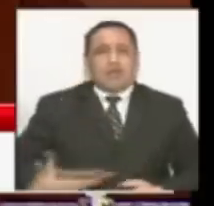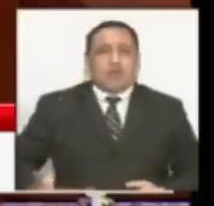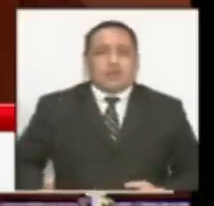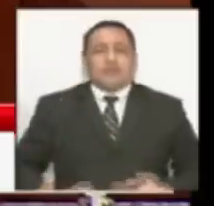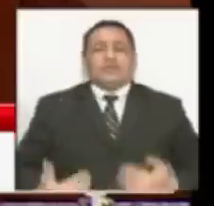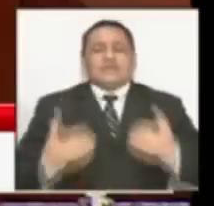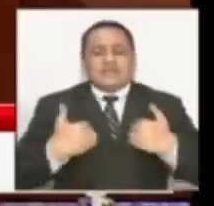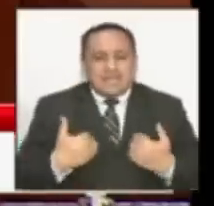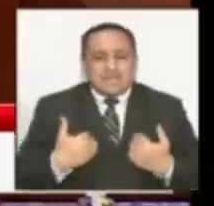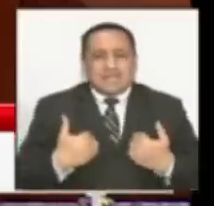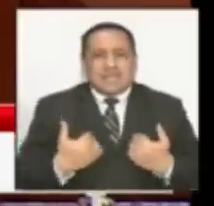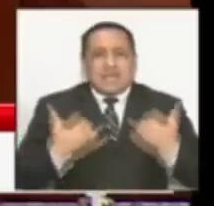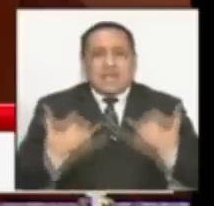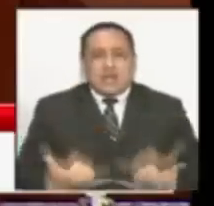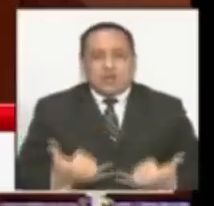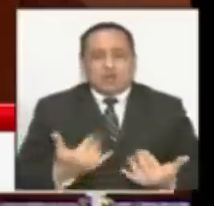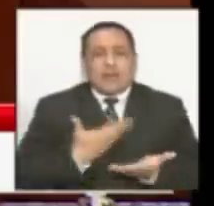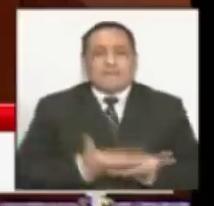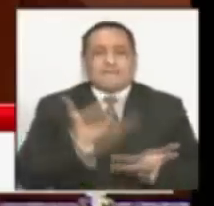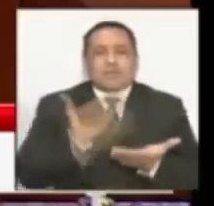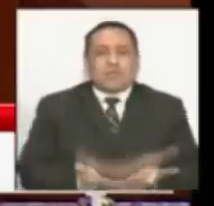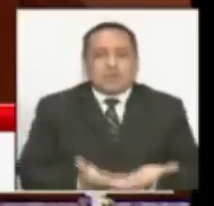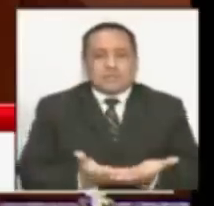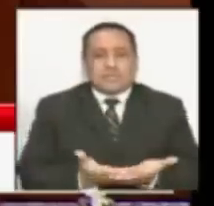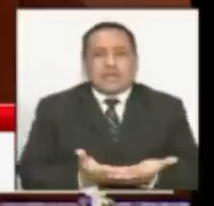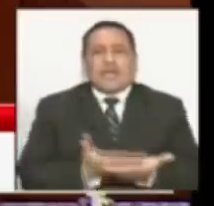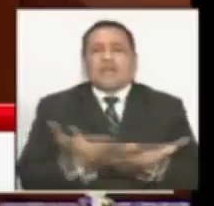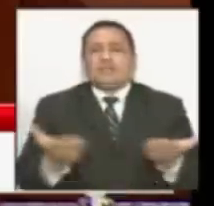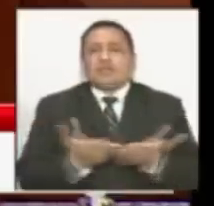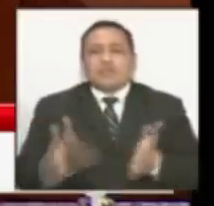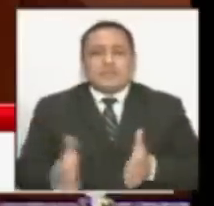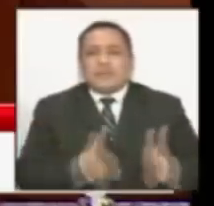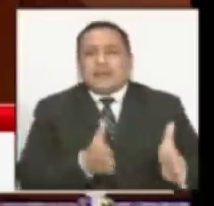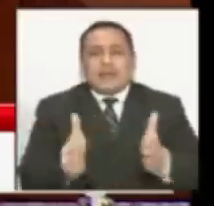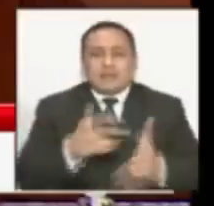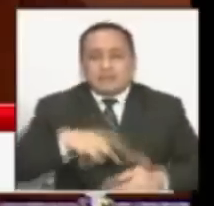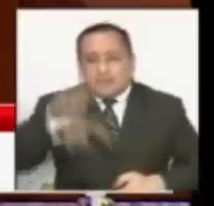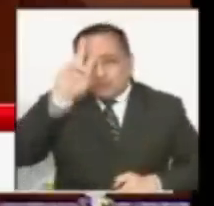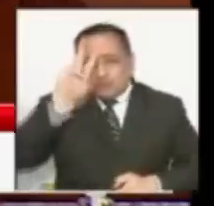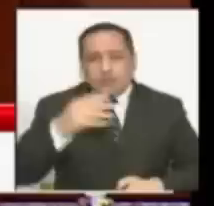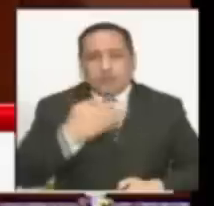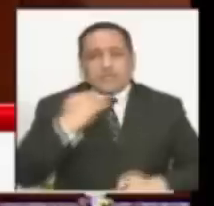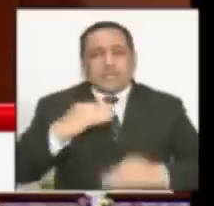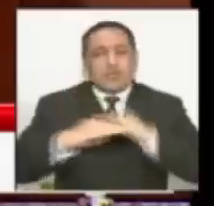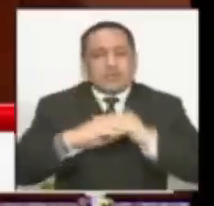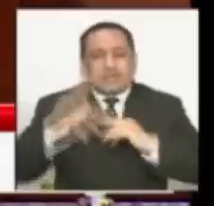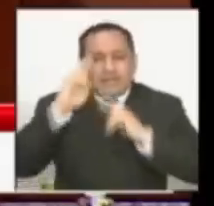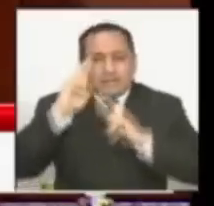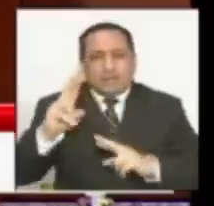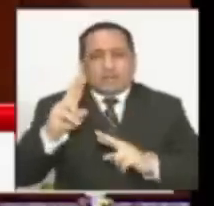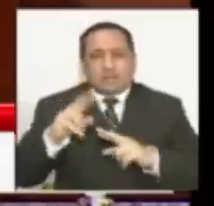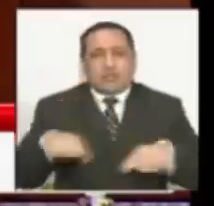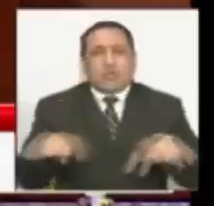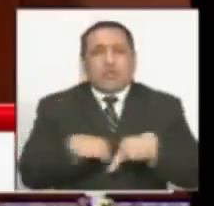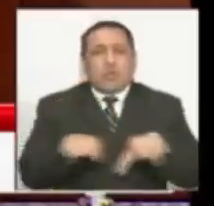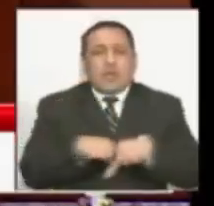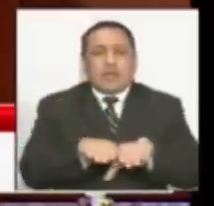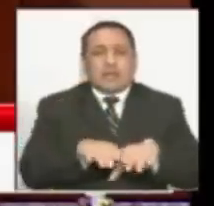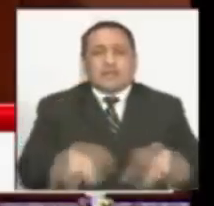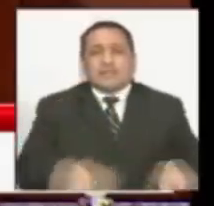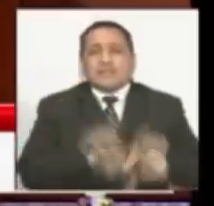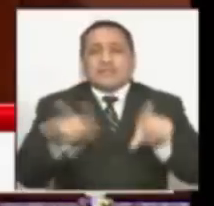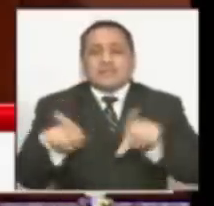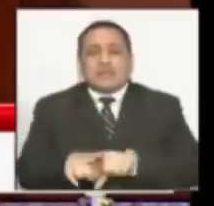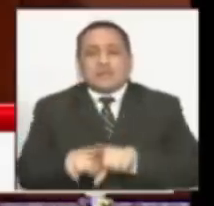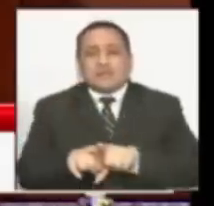gobierno tiene una propuesta hacia dónde va nuestro país. Un país más democrático, más egalitario, un